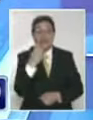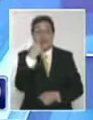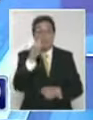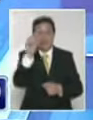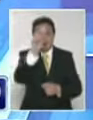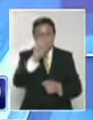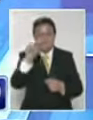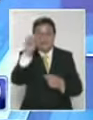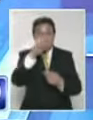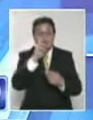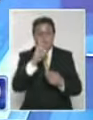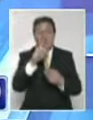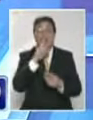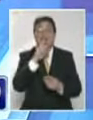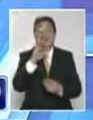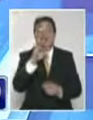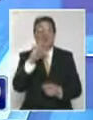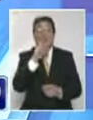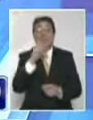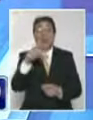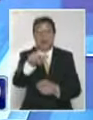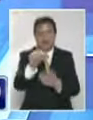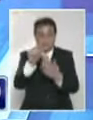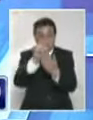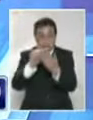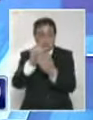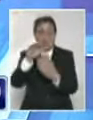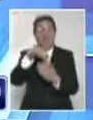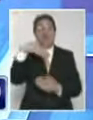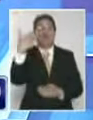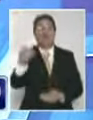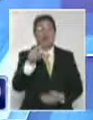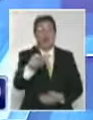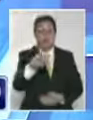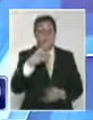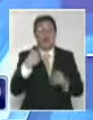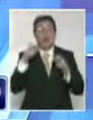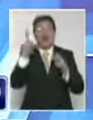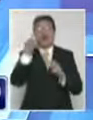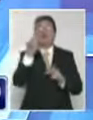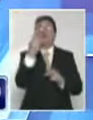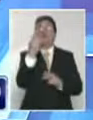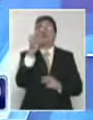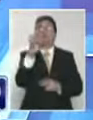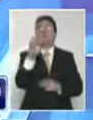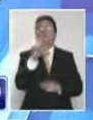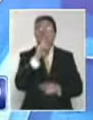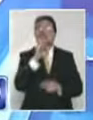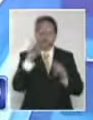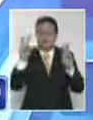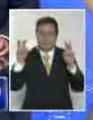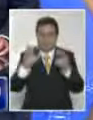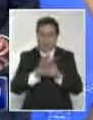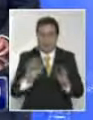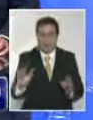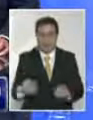como los terroristas del parque, y después tuvieron que el Mercurio de ahí en adelante, siempre fueron los supuestos. Tiene que haberse encargado luego por eso. Claro,